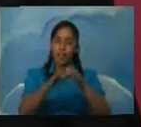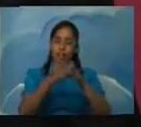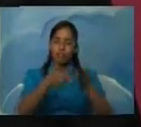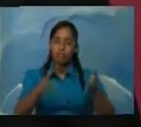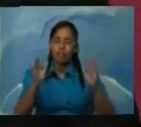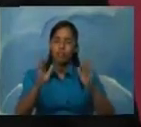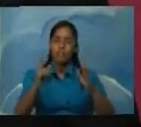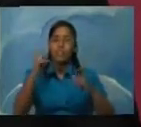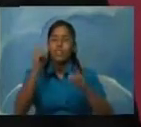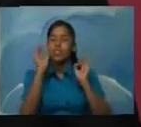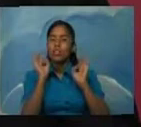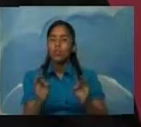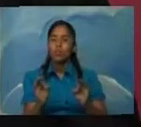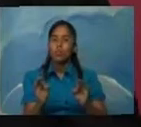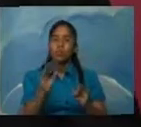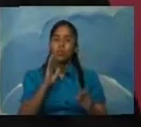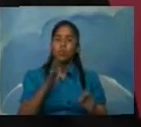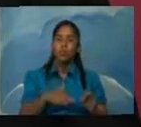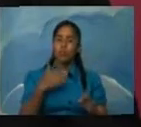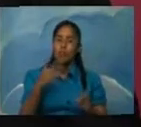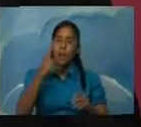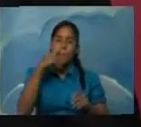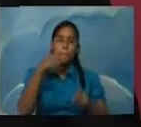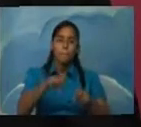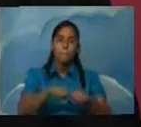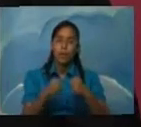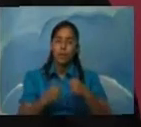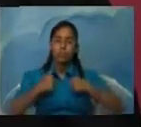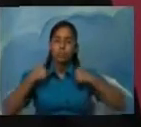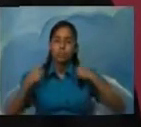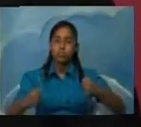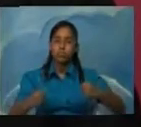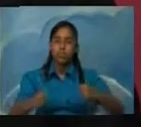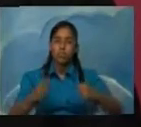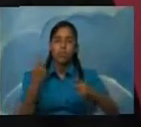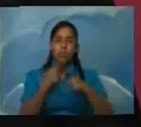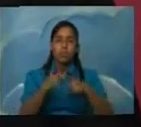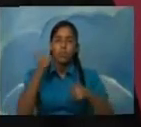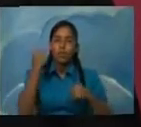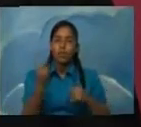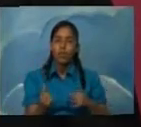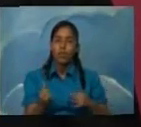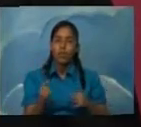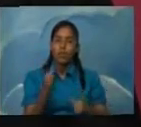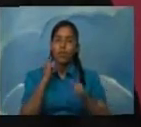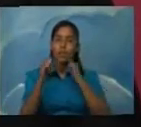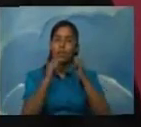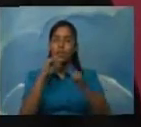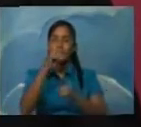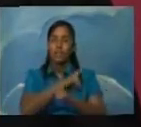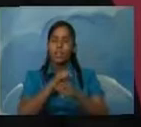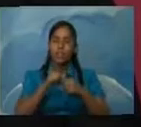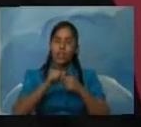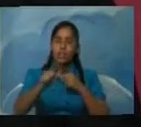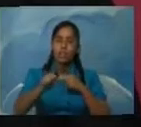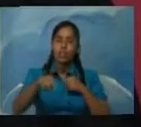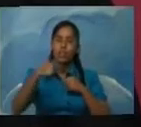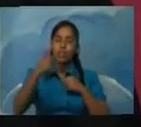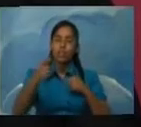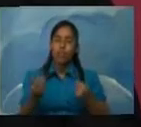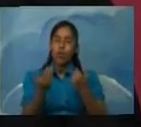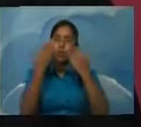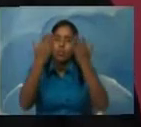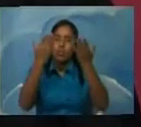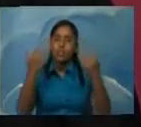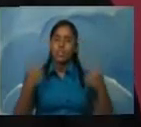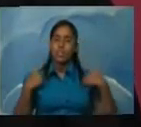motivo había de verse levadura en ninguno de los hogares. Pero ahora en la fiesta de la semana, cuando se ofrecía el sacrificio